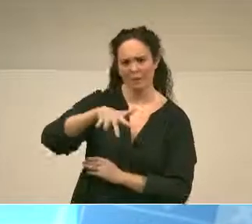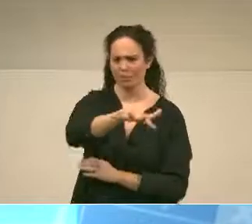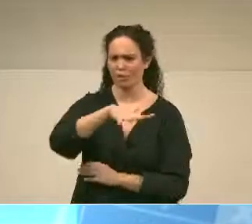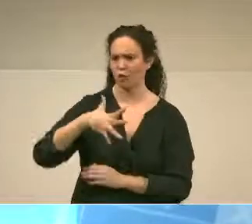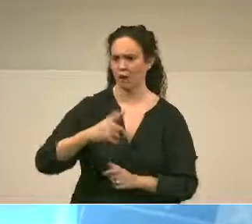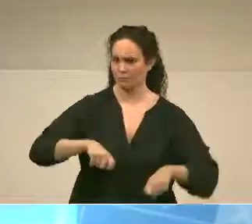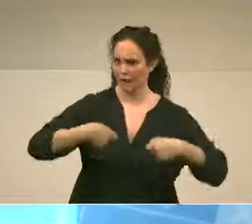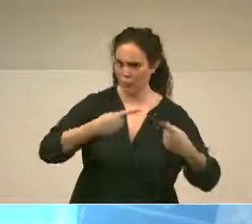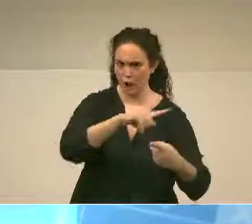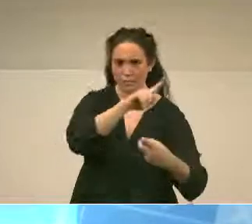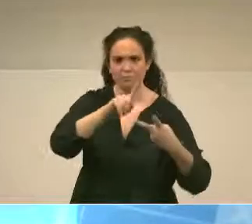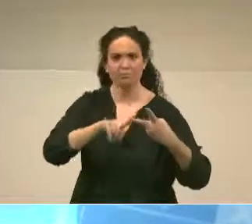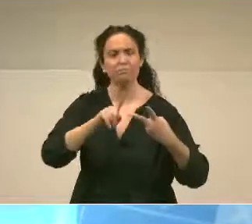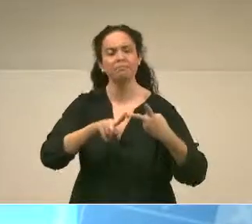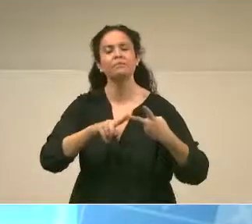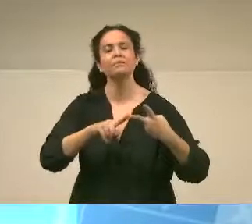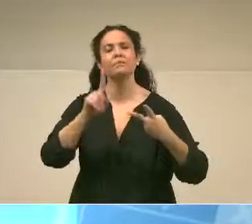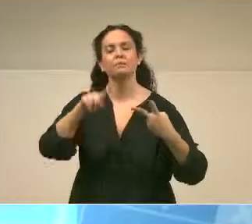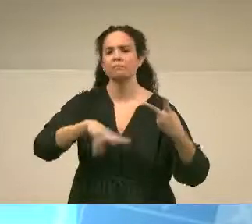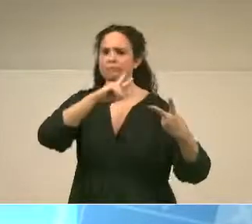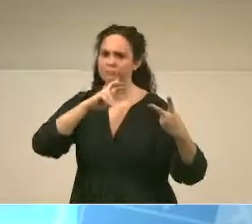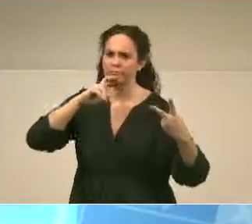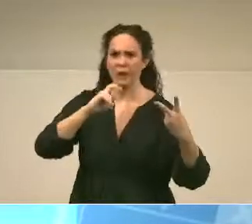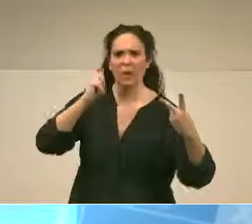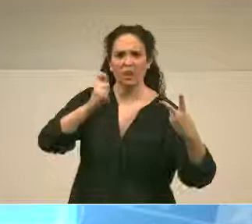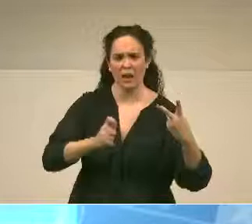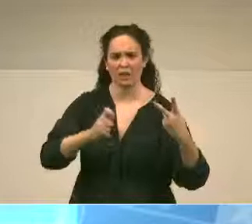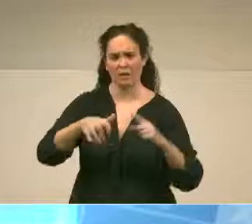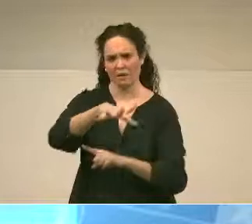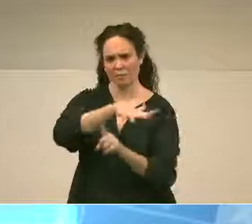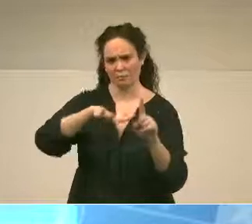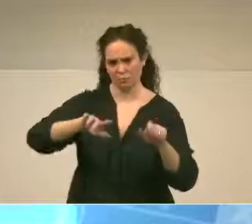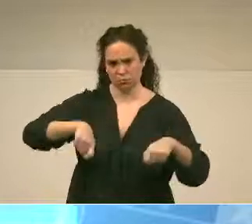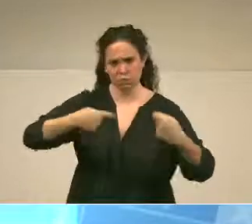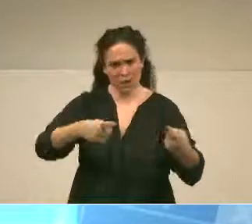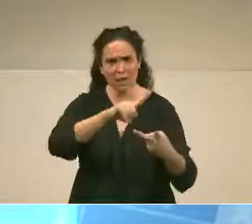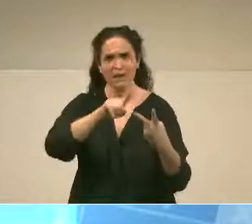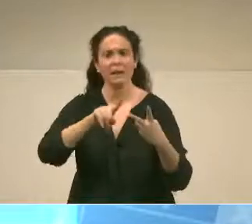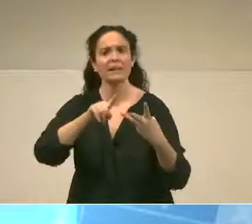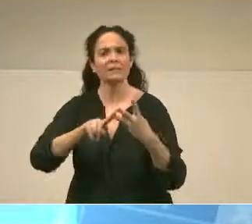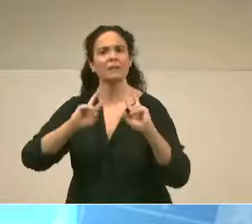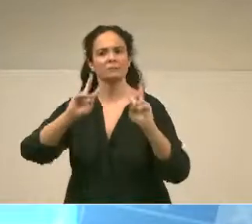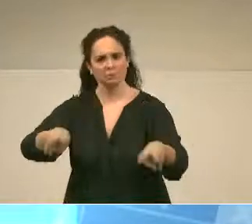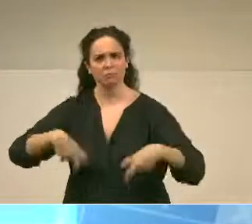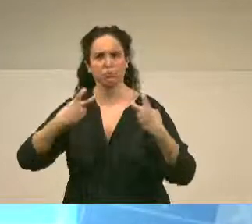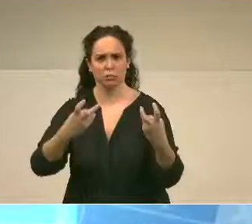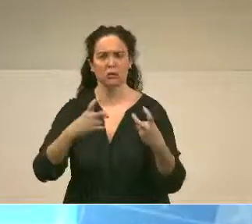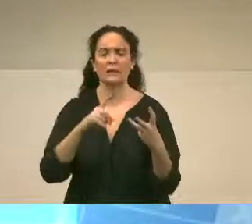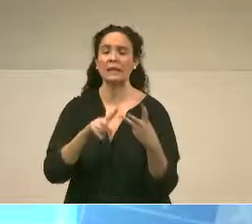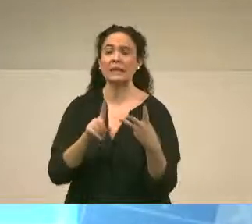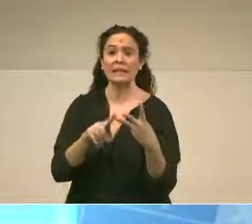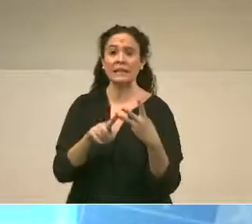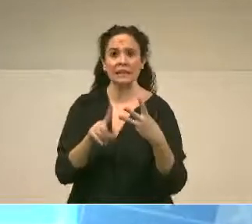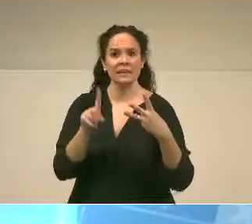la conservación y puesta en valor de la biodiversidad y la restauración de esos ecosistemas y, en tercer lugar, considerar que